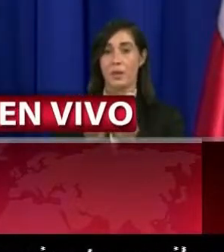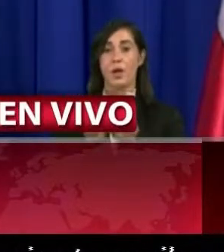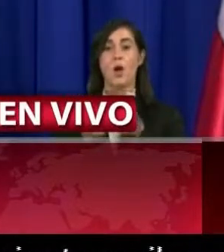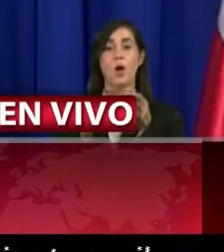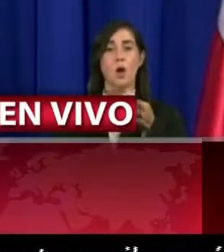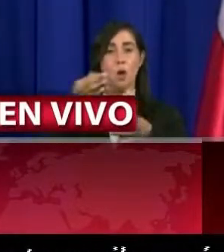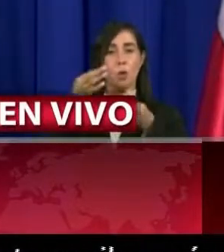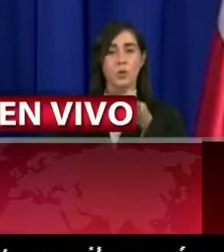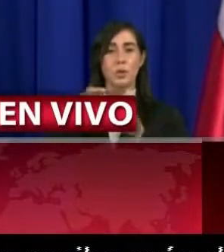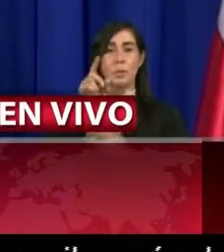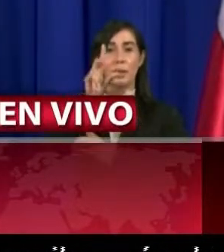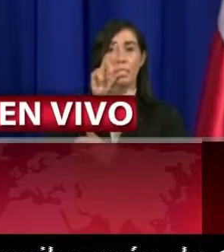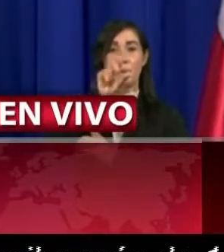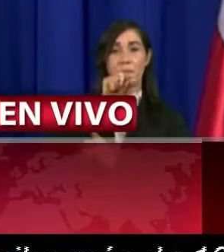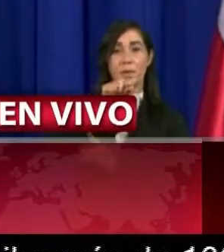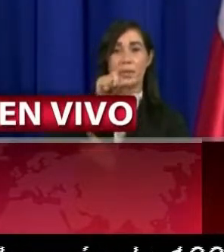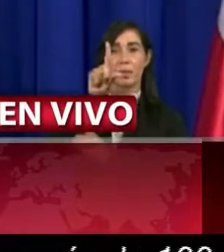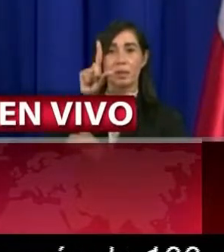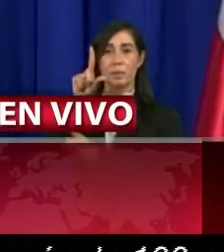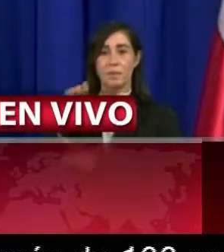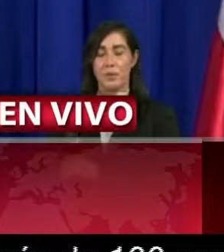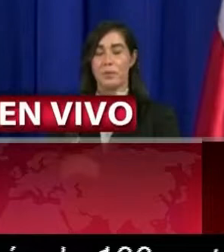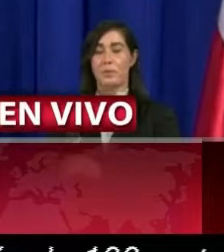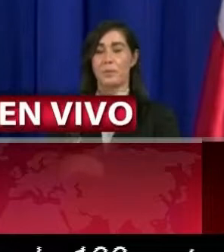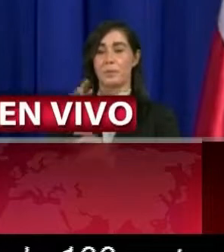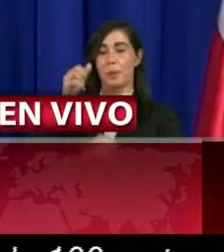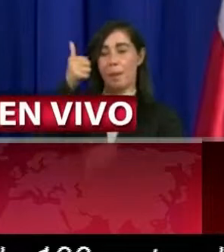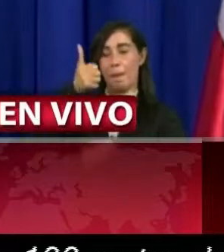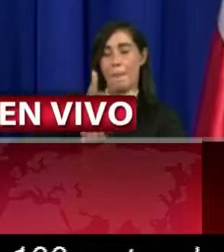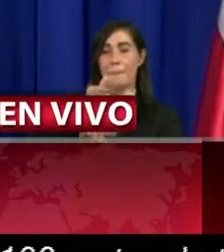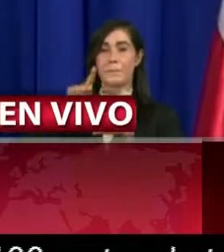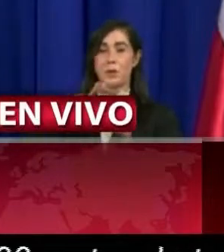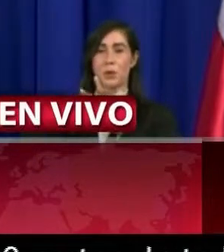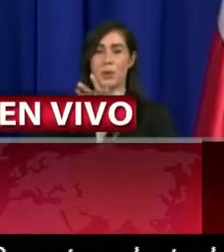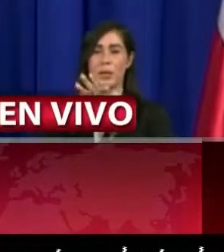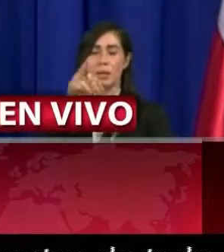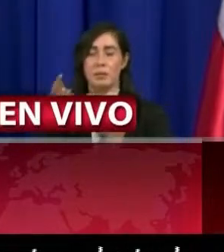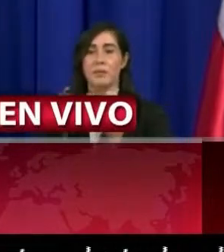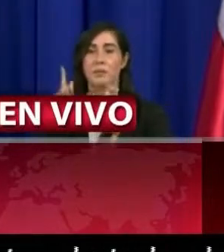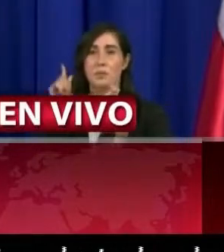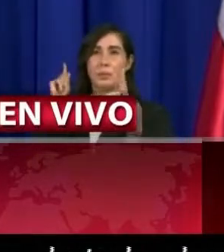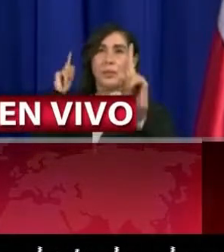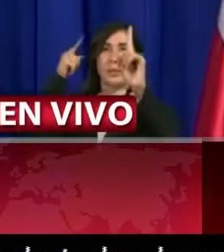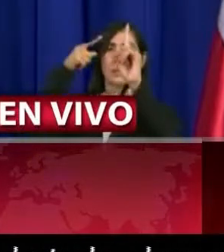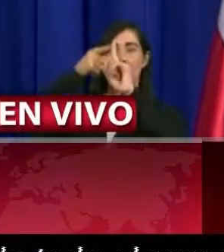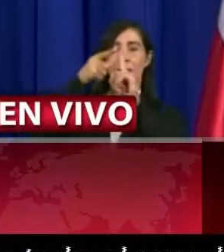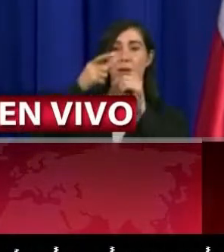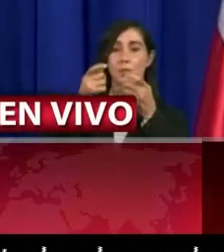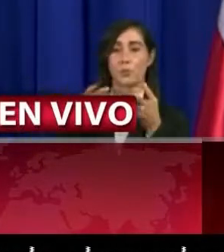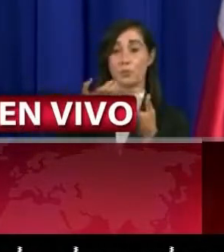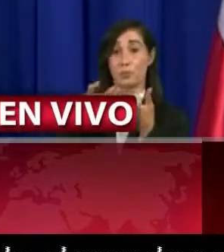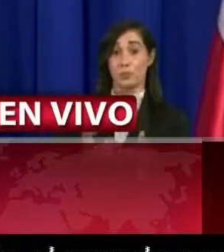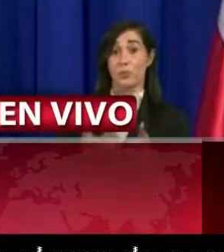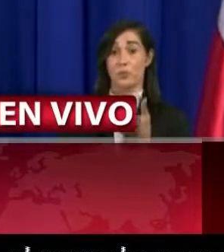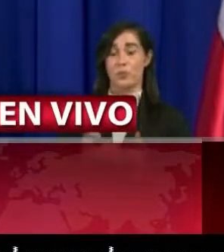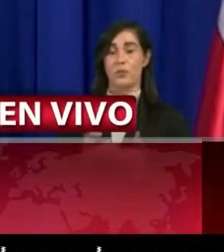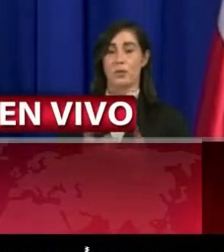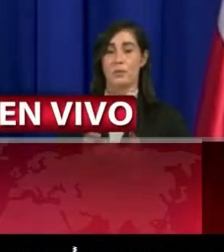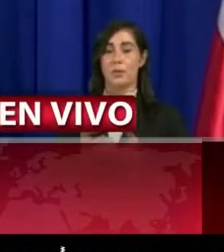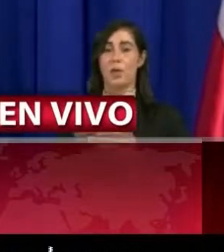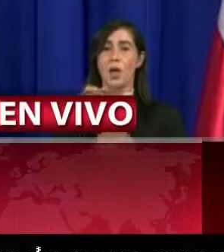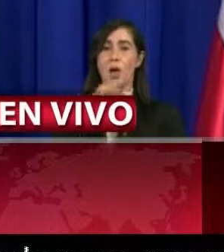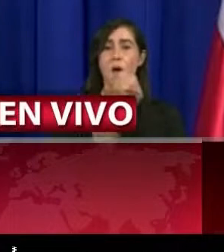2020 marcó el inicio de la década de acción para alcanzar los Objetivos de Desarrollo Sostenible, una década